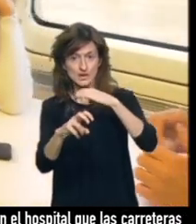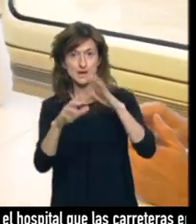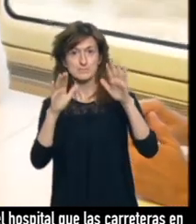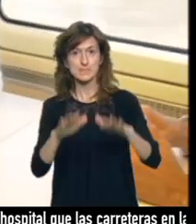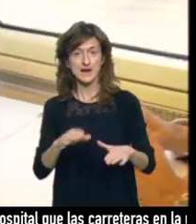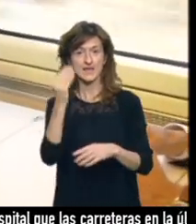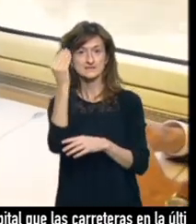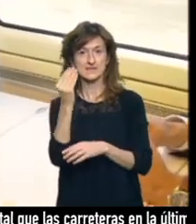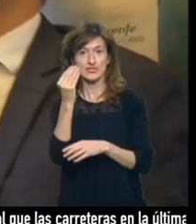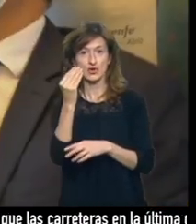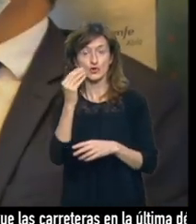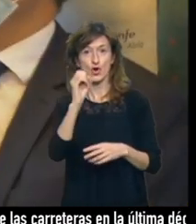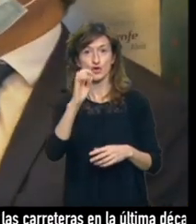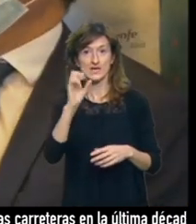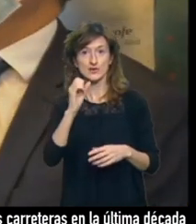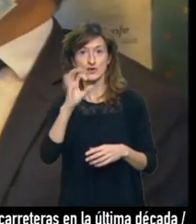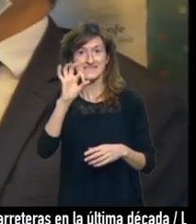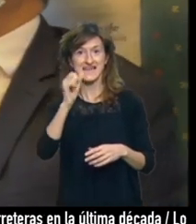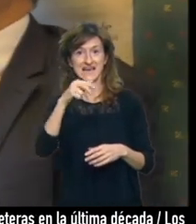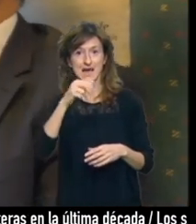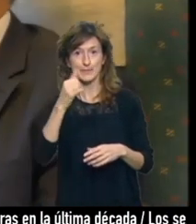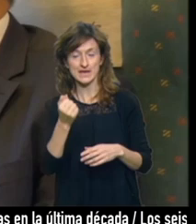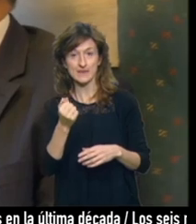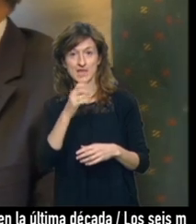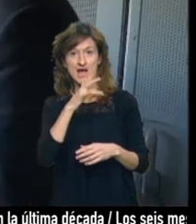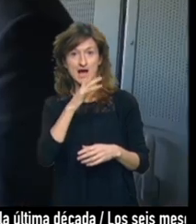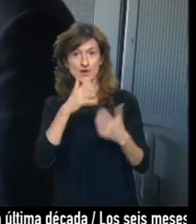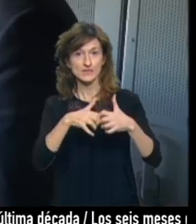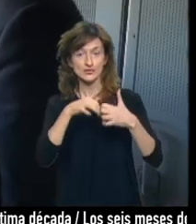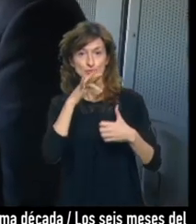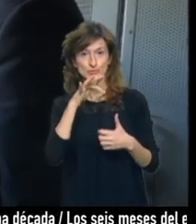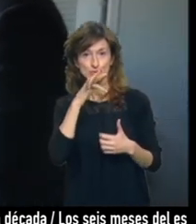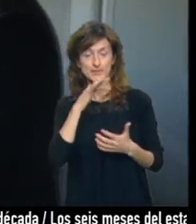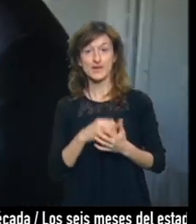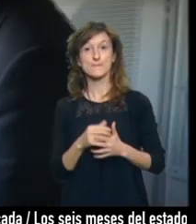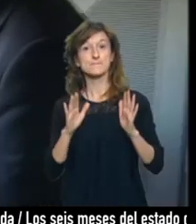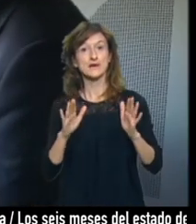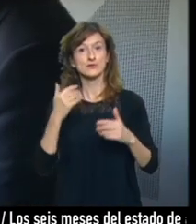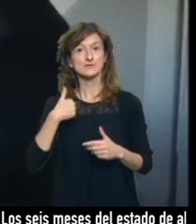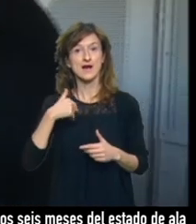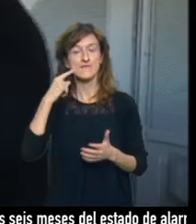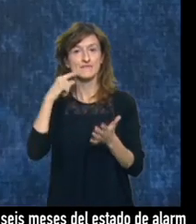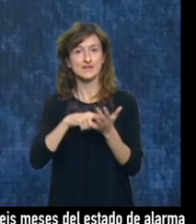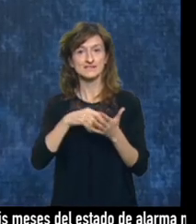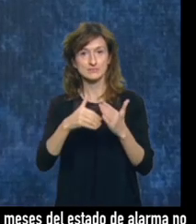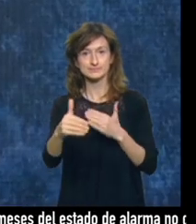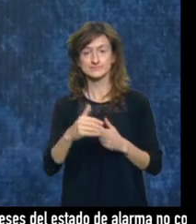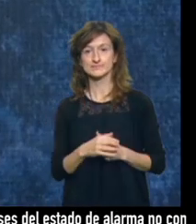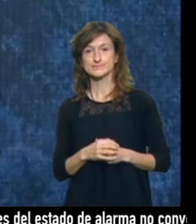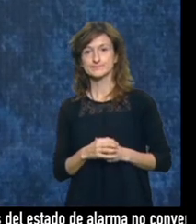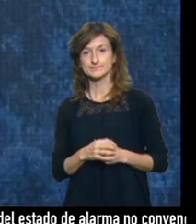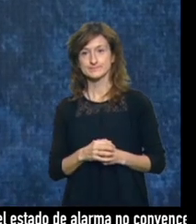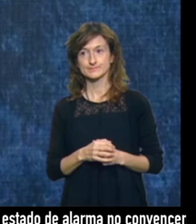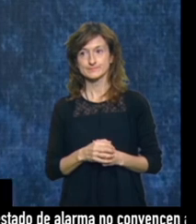en la estación de Otero de Sanabria, que por ahora no está en funcionamiento, pero que ya tiene fecha. Nuestra previsión